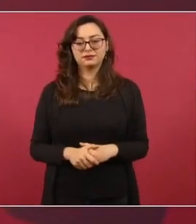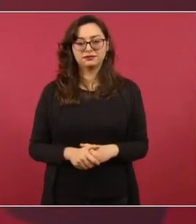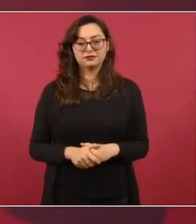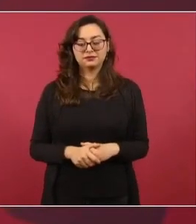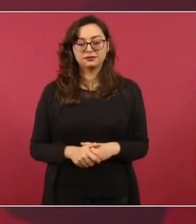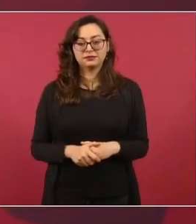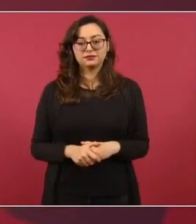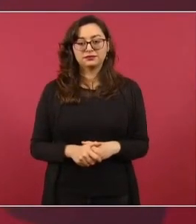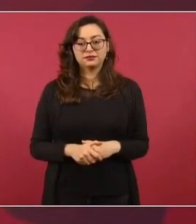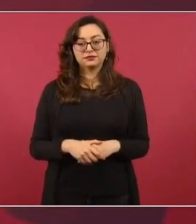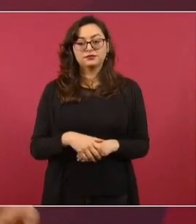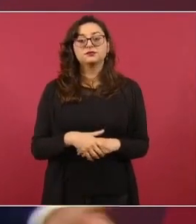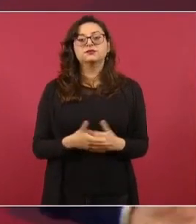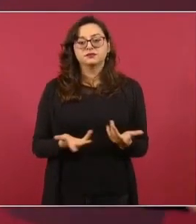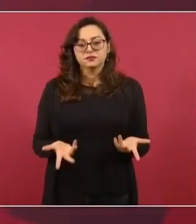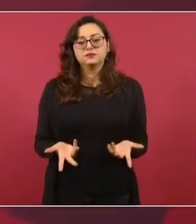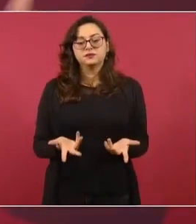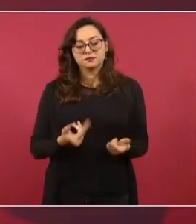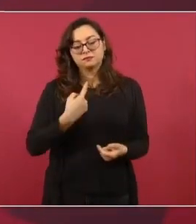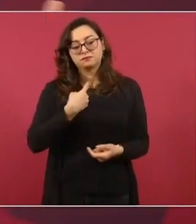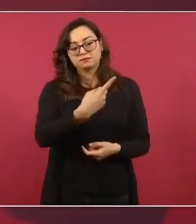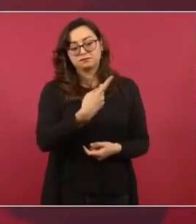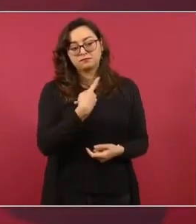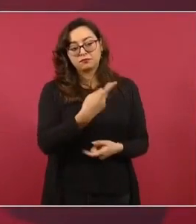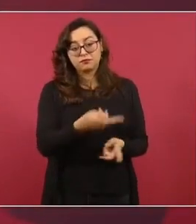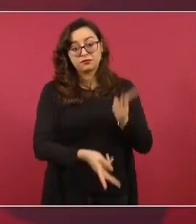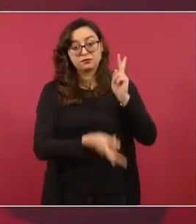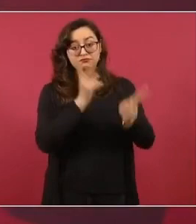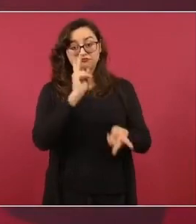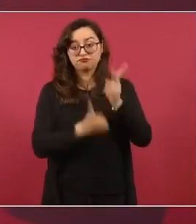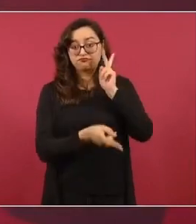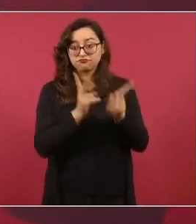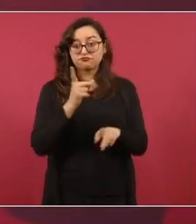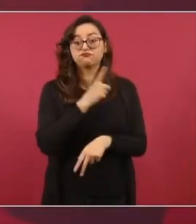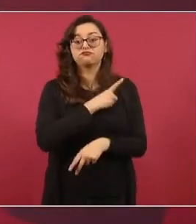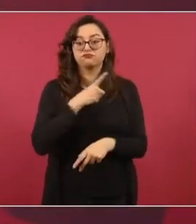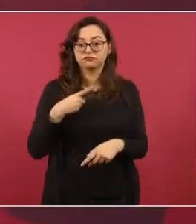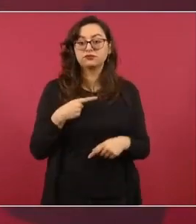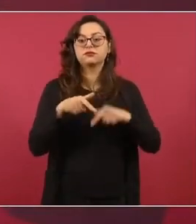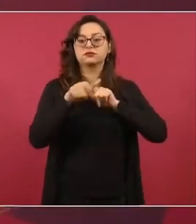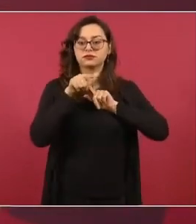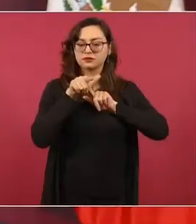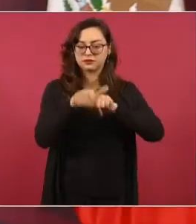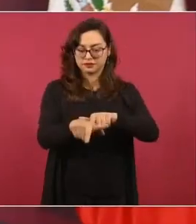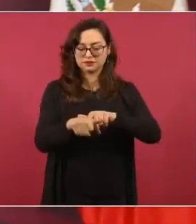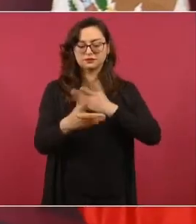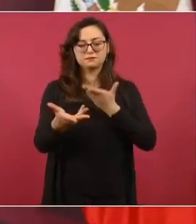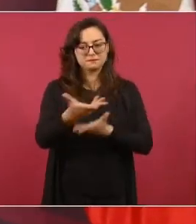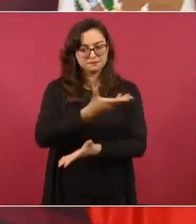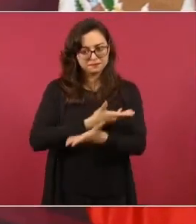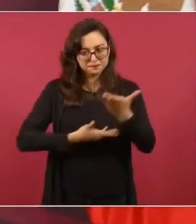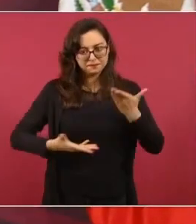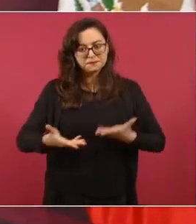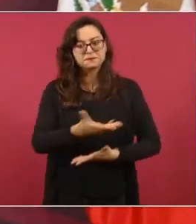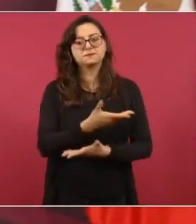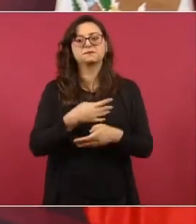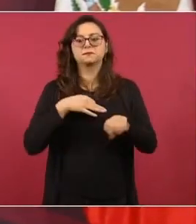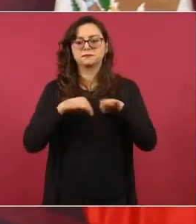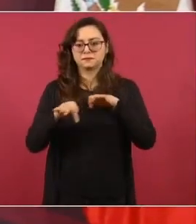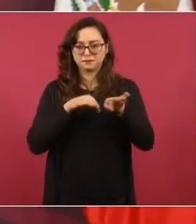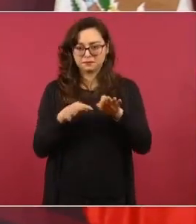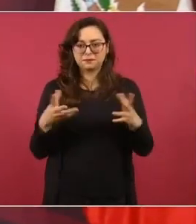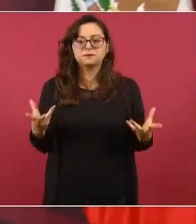Entonces hablamos de que tenemos que continuar con la cooperación, que lo vamos a hacer,